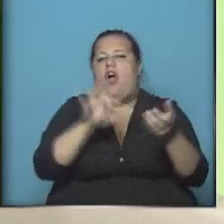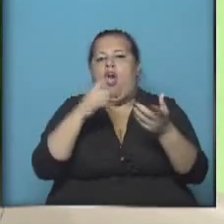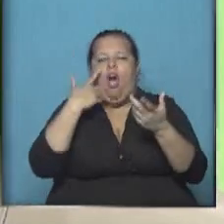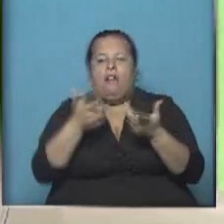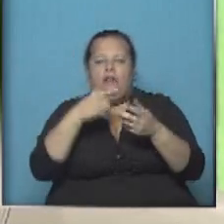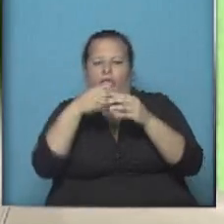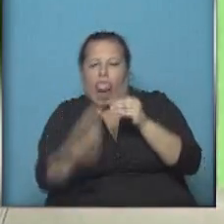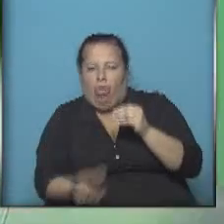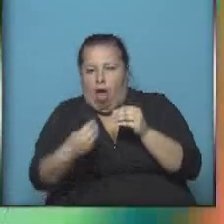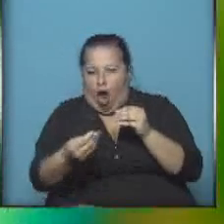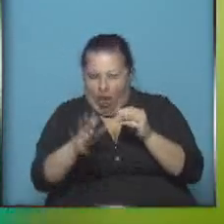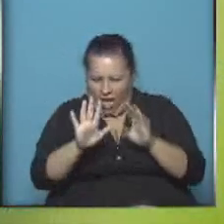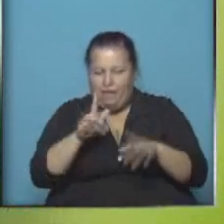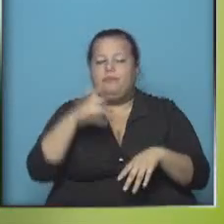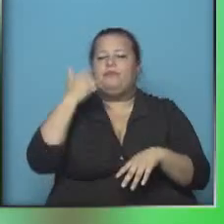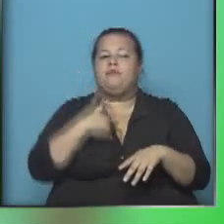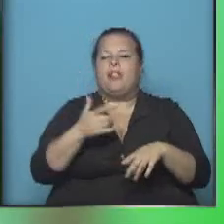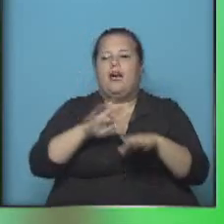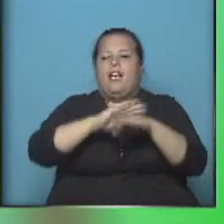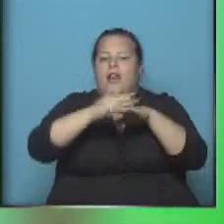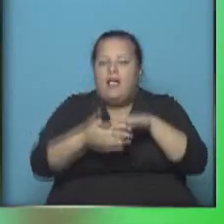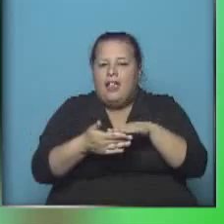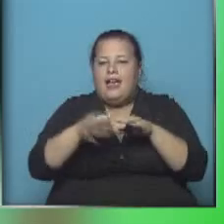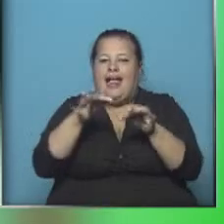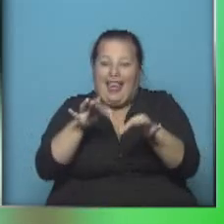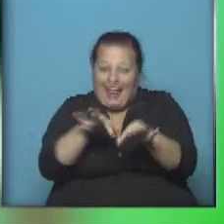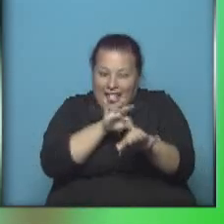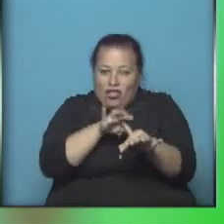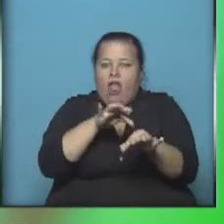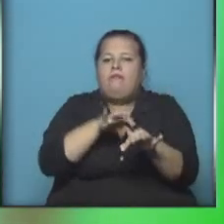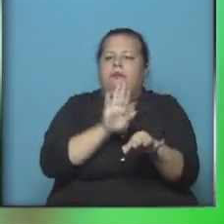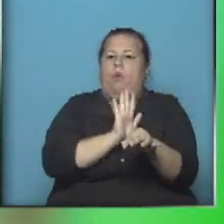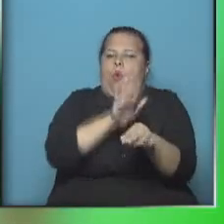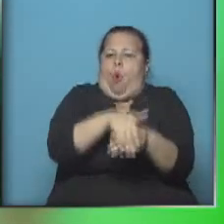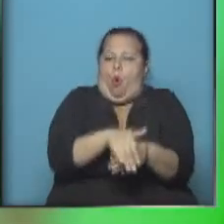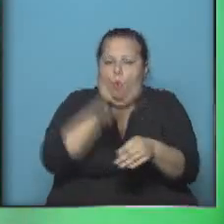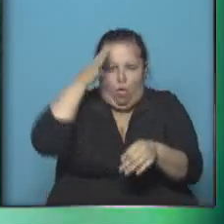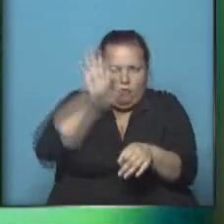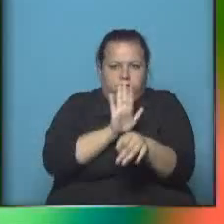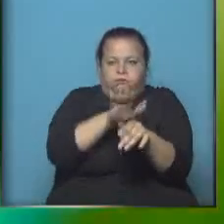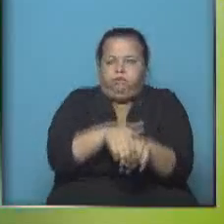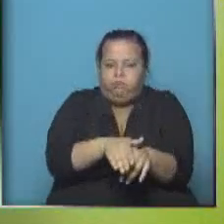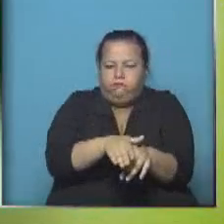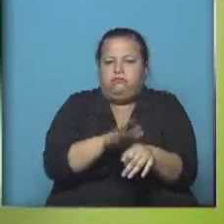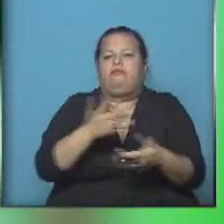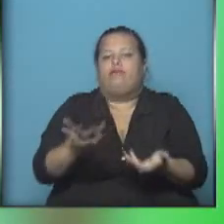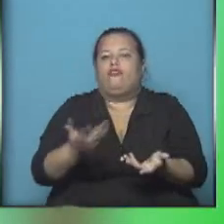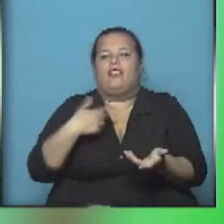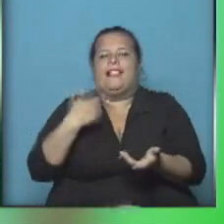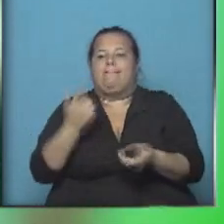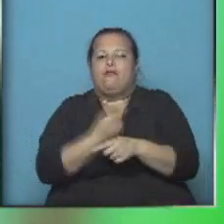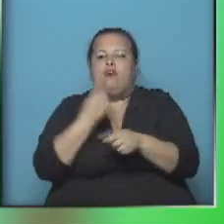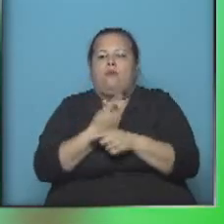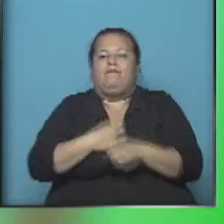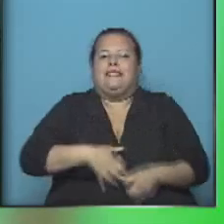forma de colgajo. Tengo una caperuza del clítoris, ¿sí?, que cubre demasiado el clítoris y no me